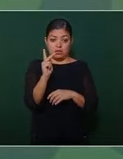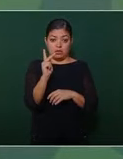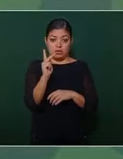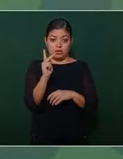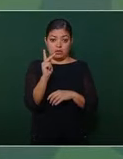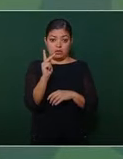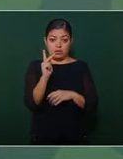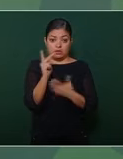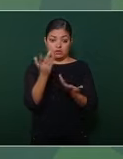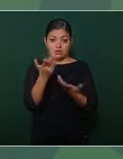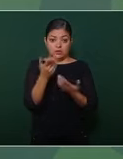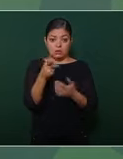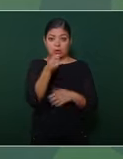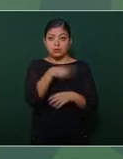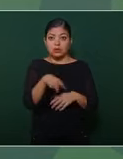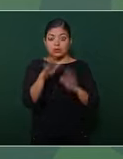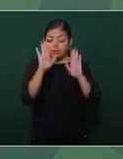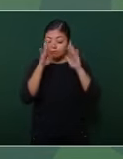cegarse